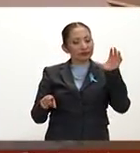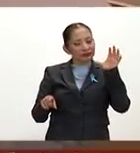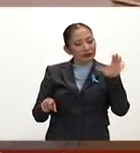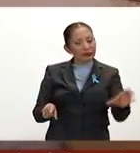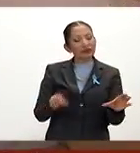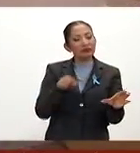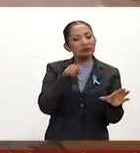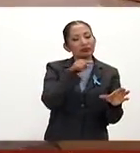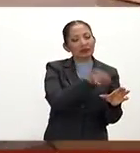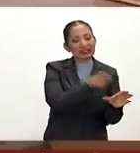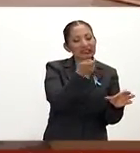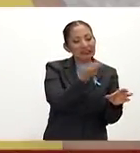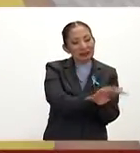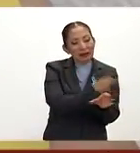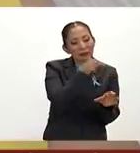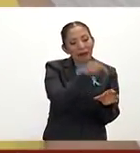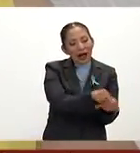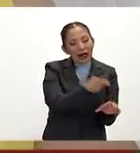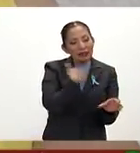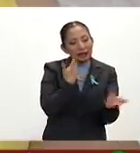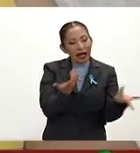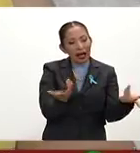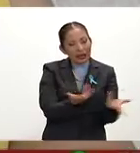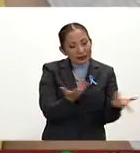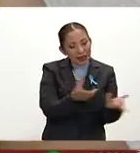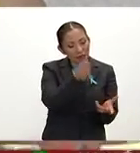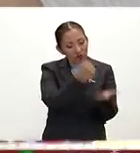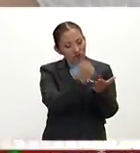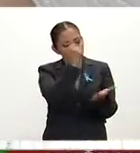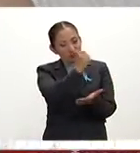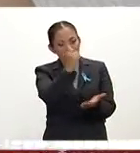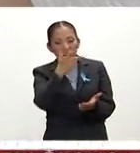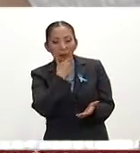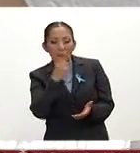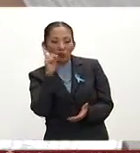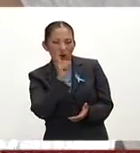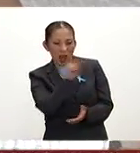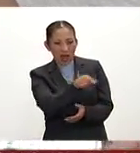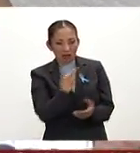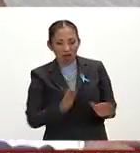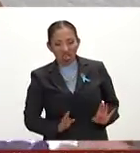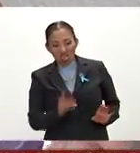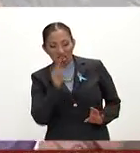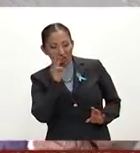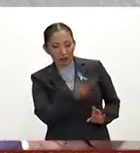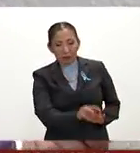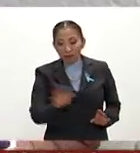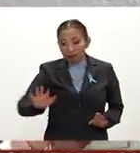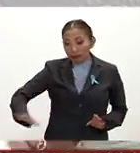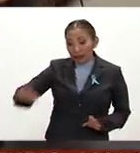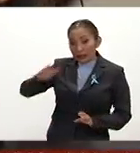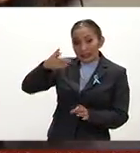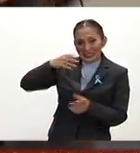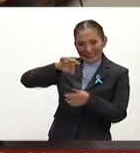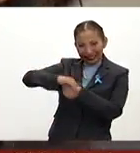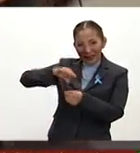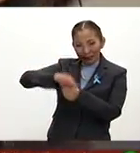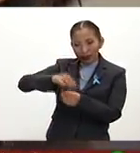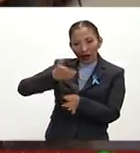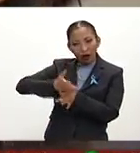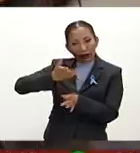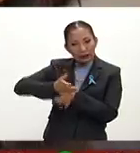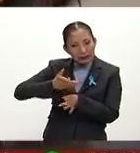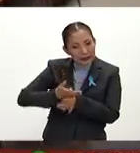radical entre lo que son las labores y estereotipos entre hombres y mujeres. En el ámbito electoral,